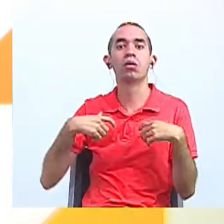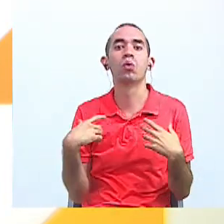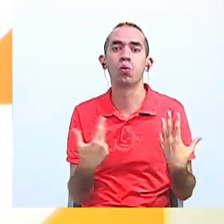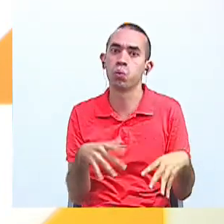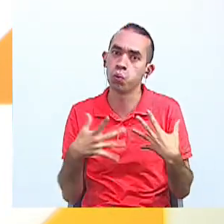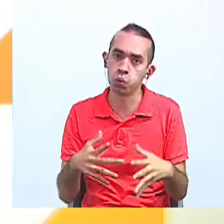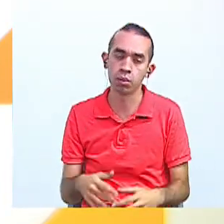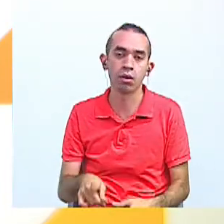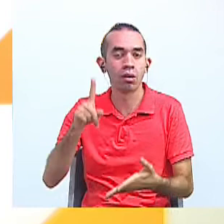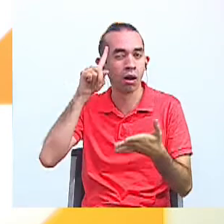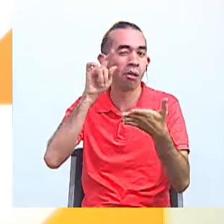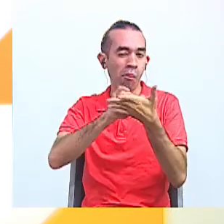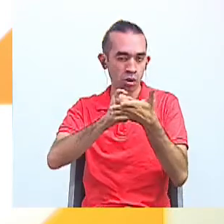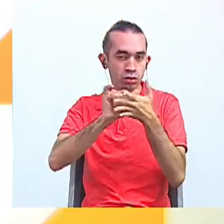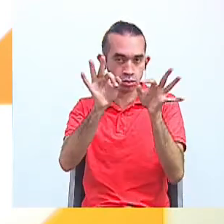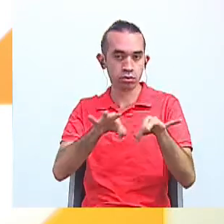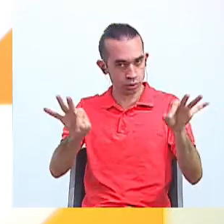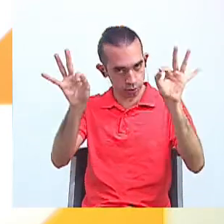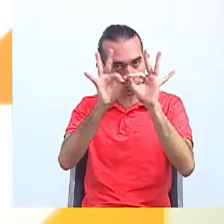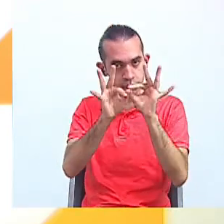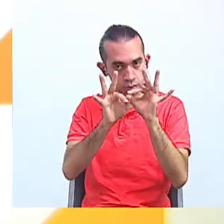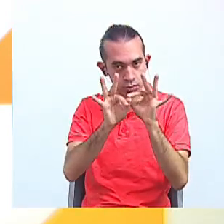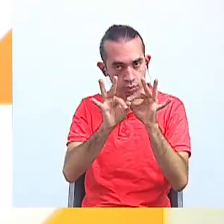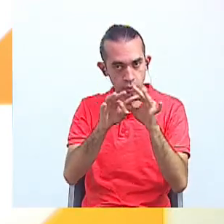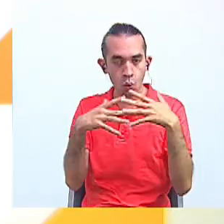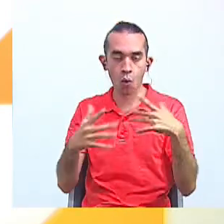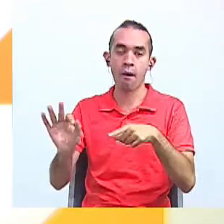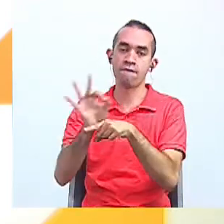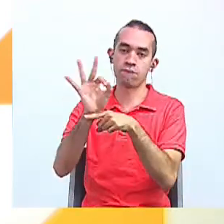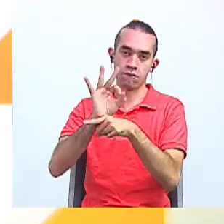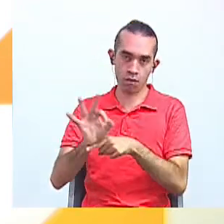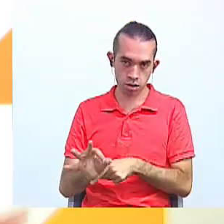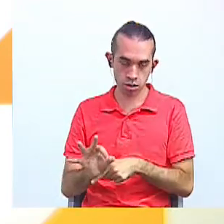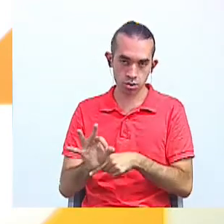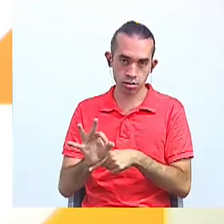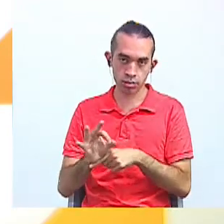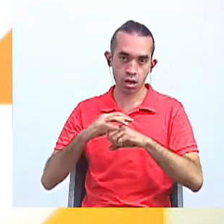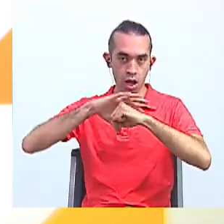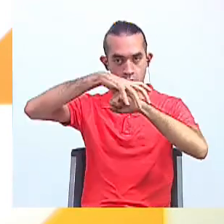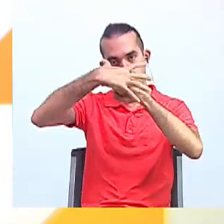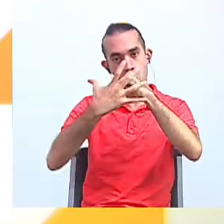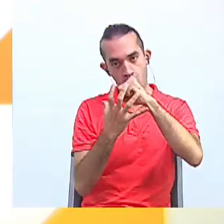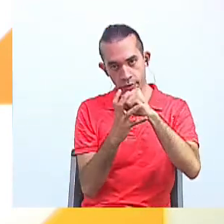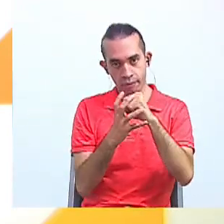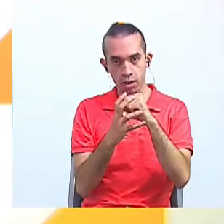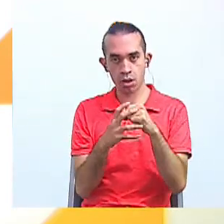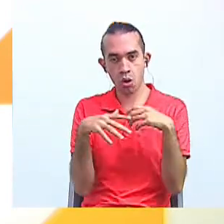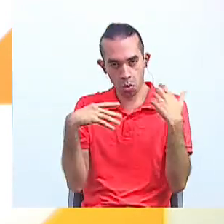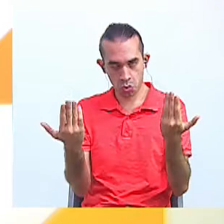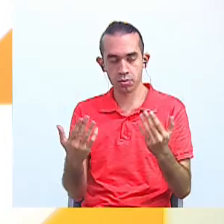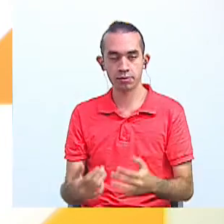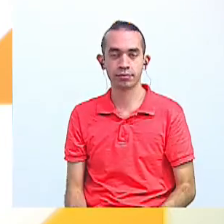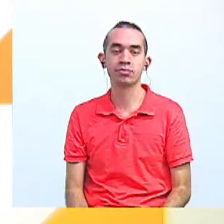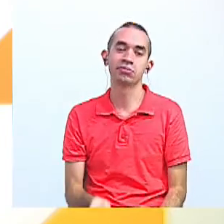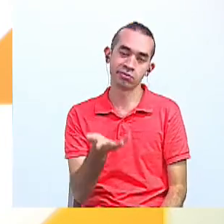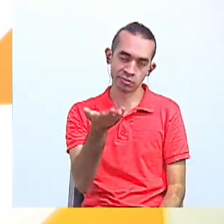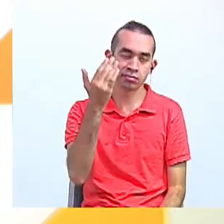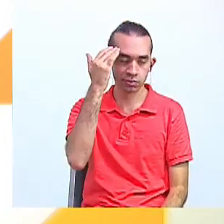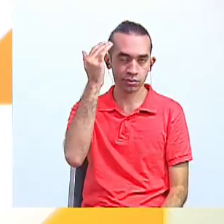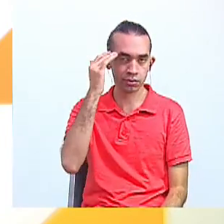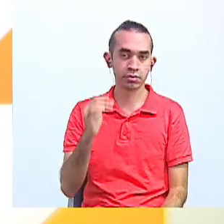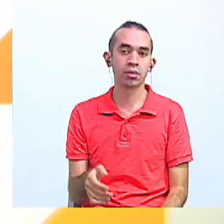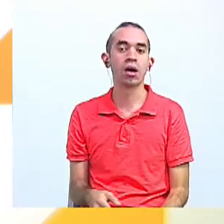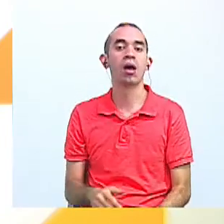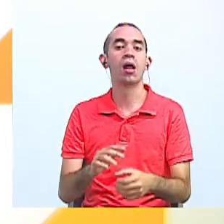muy importante ver todas las funciones que ejerce la atmósfera sobre el planeta. Claro, y hablar sobre la